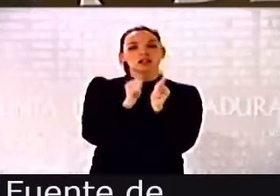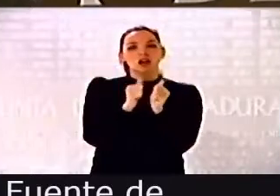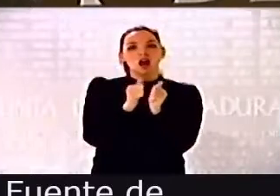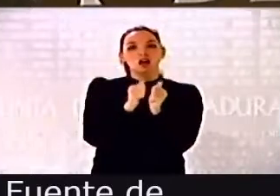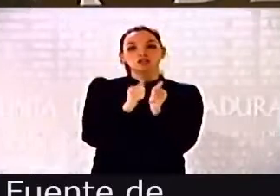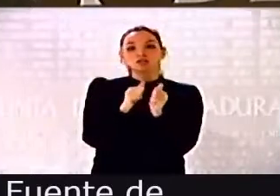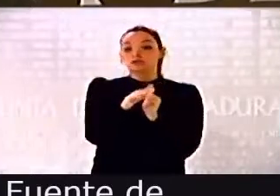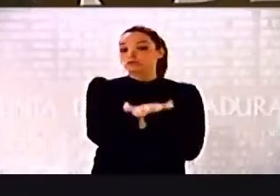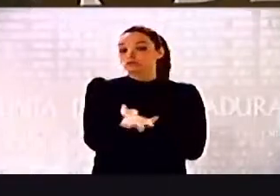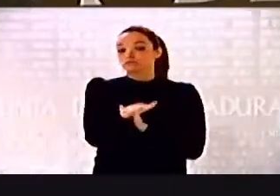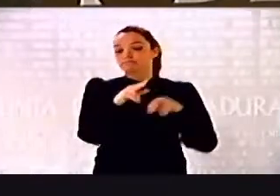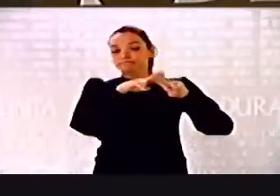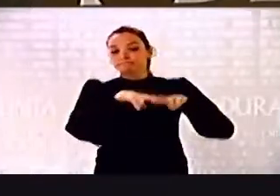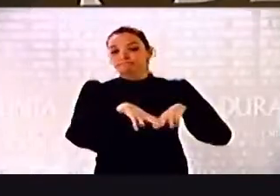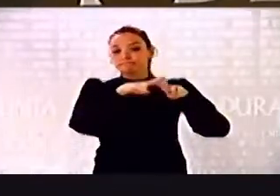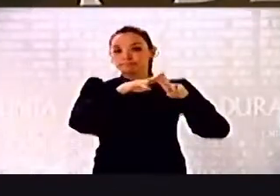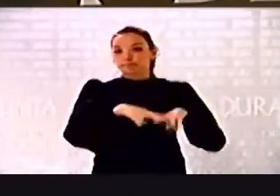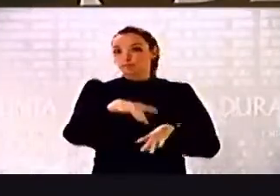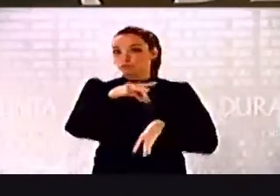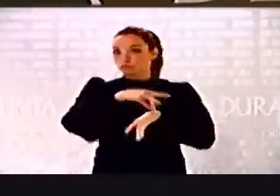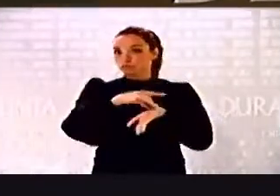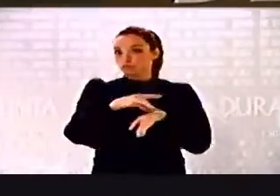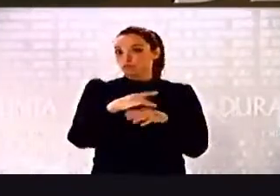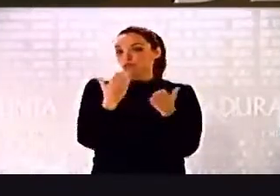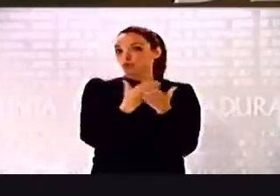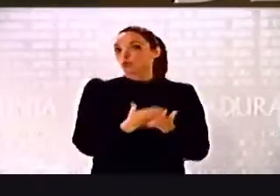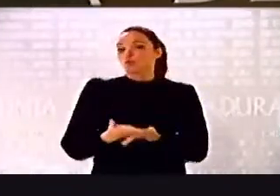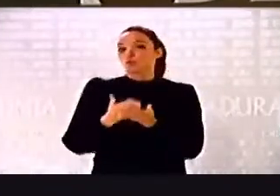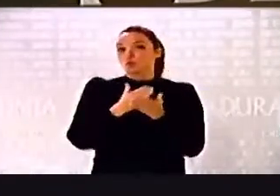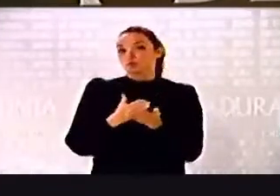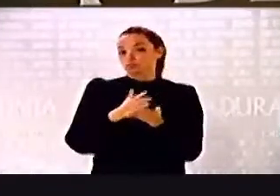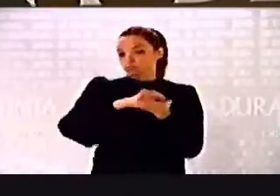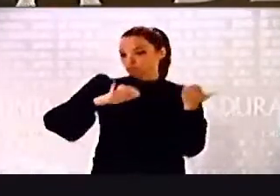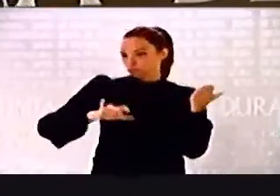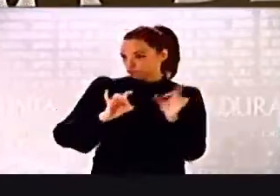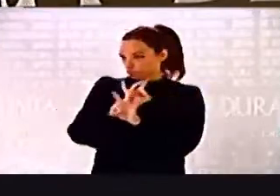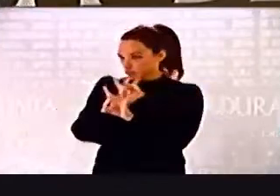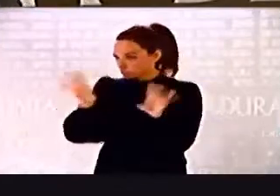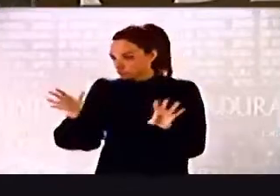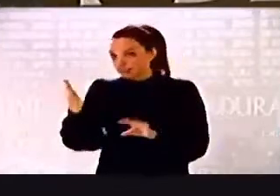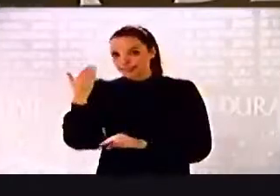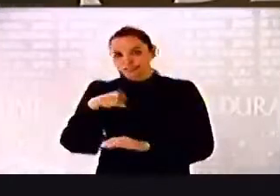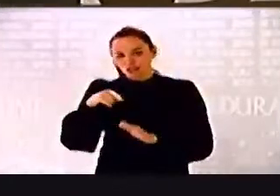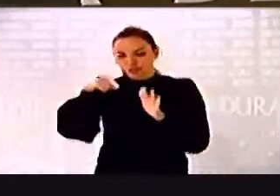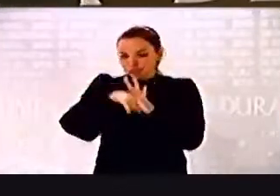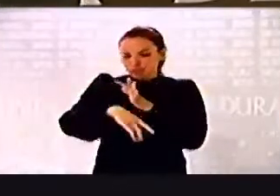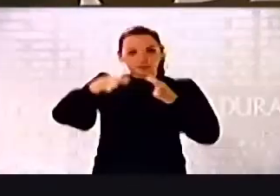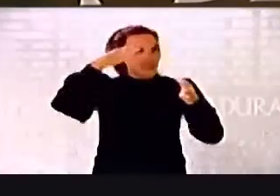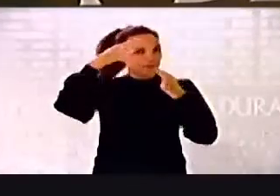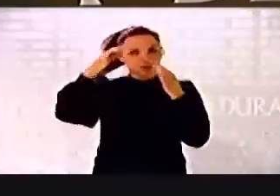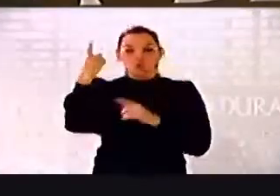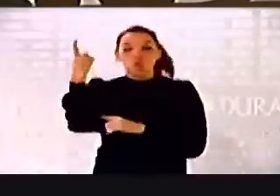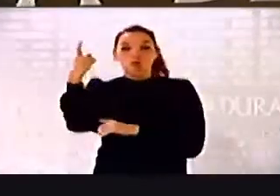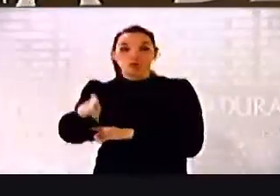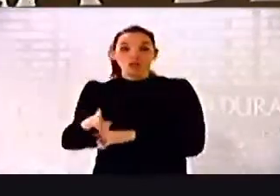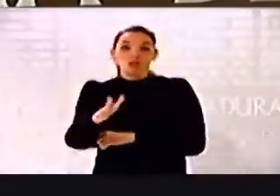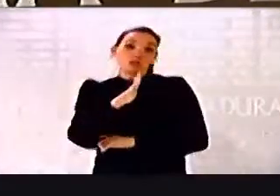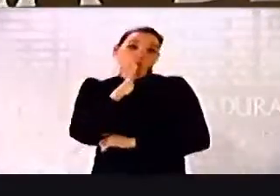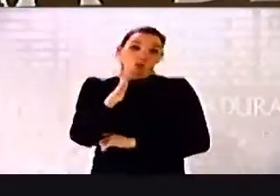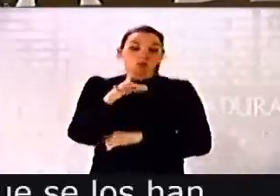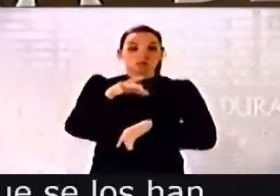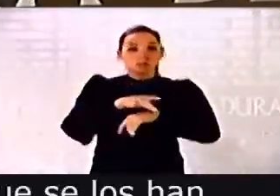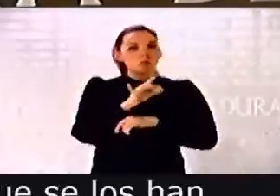en el estudio de la incidencia, que lo tienen ustedes, que se lo han entregado a ustedes y por lo tanto no me voy a detener en ello, y por la